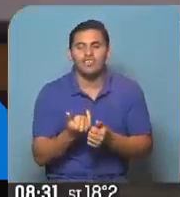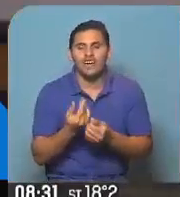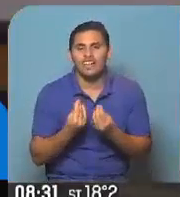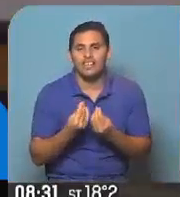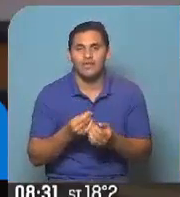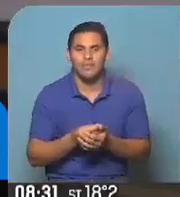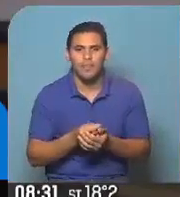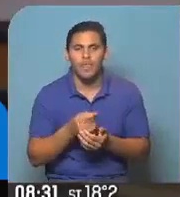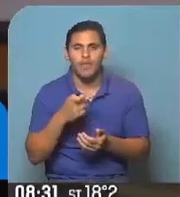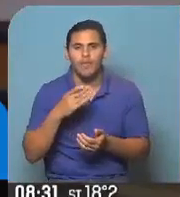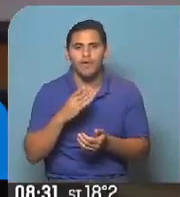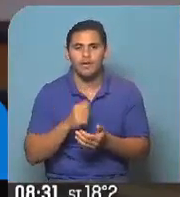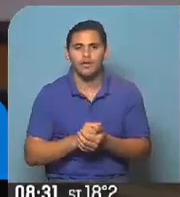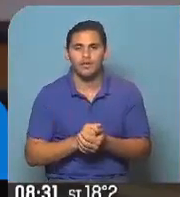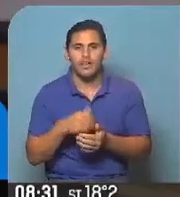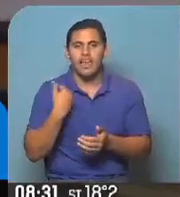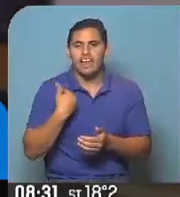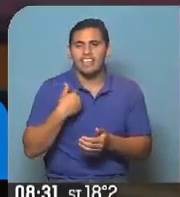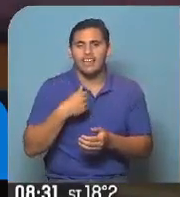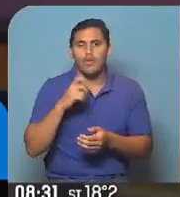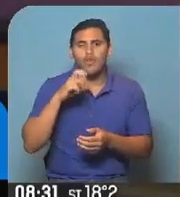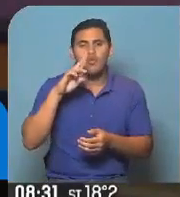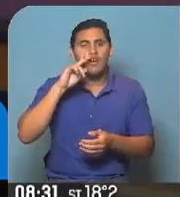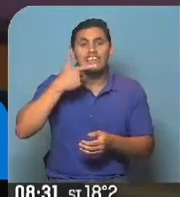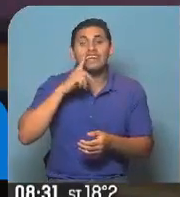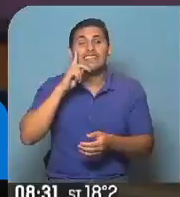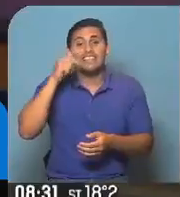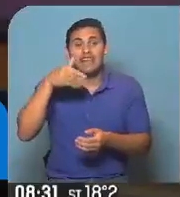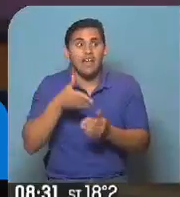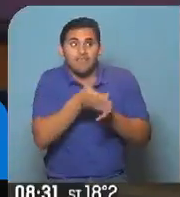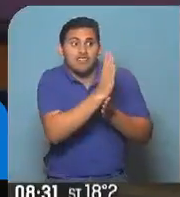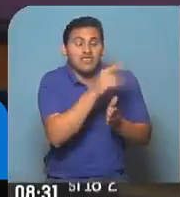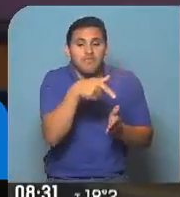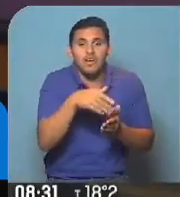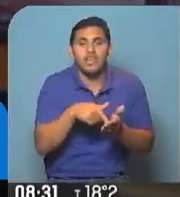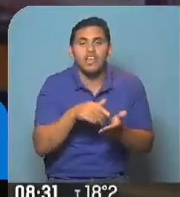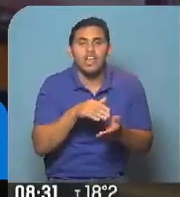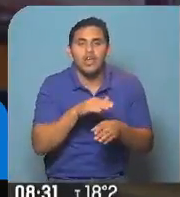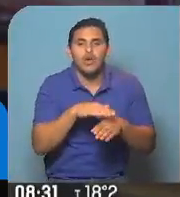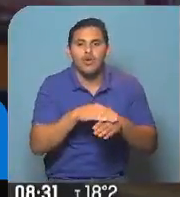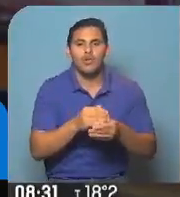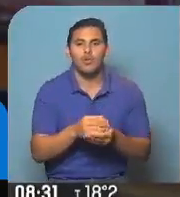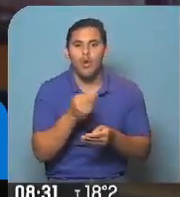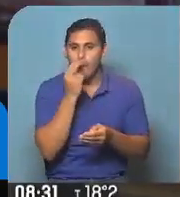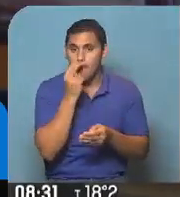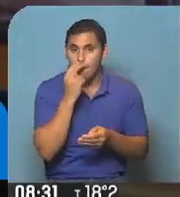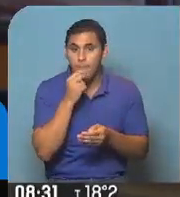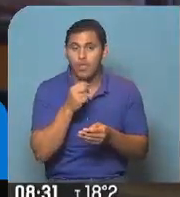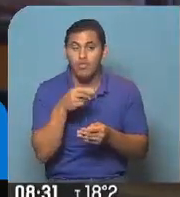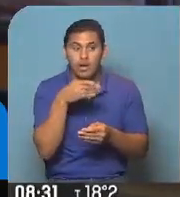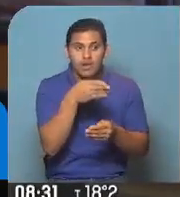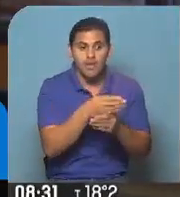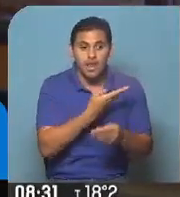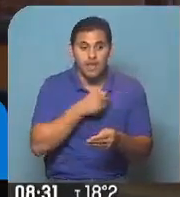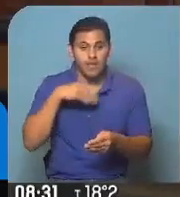no argentina cuando christina se fue dejó un déficit de 7 puntos del pp y cuando macri le toca el timbre al fmi el